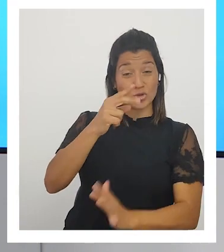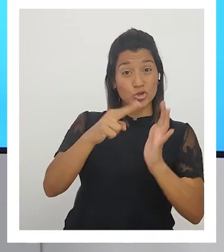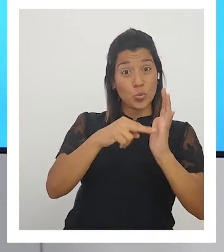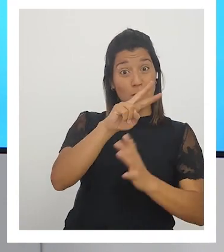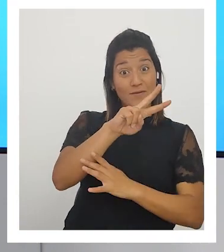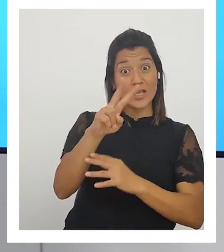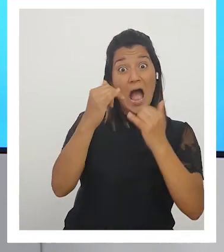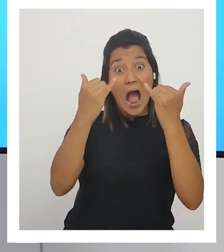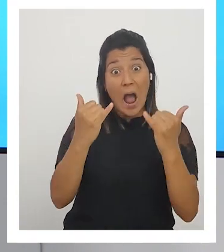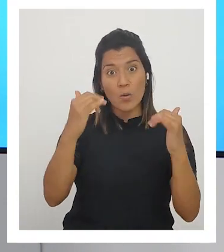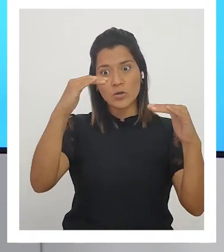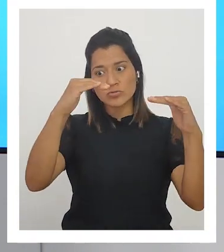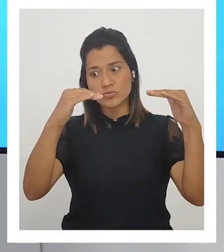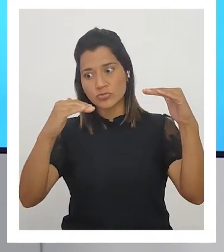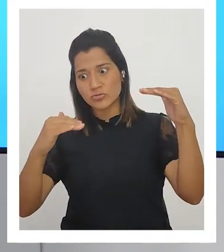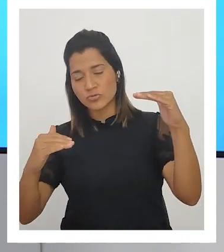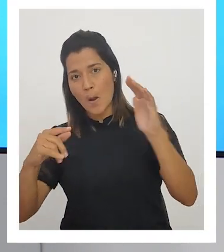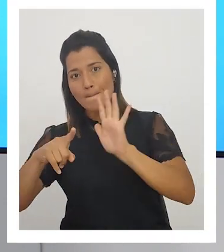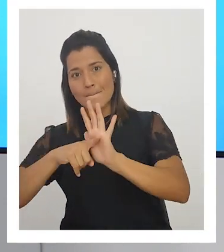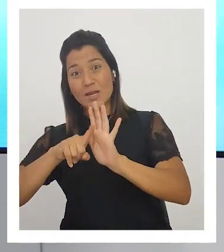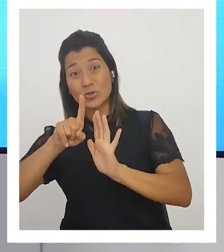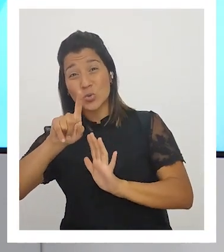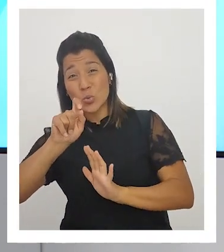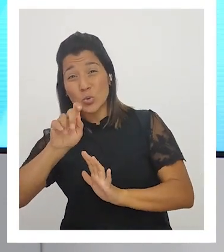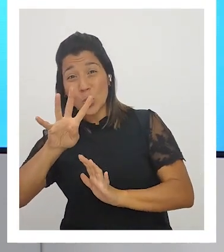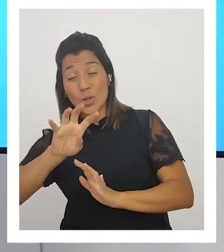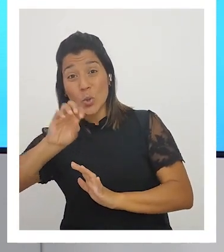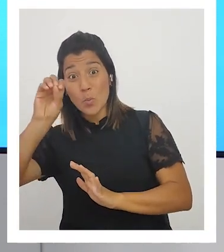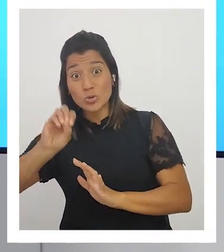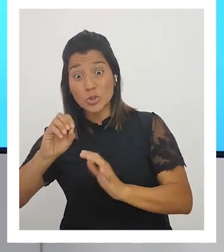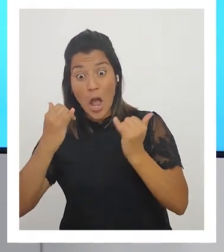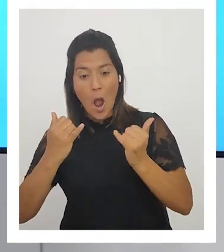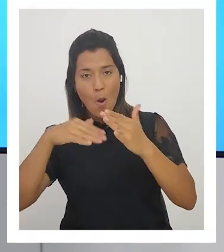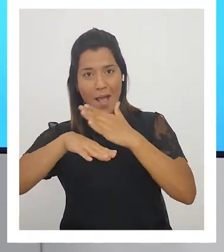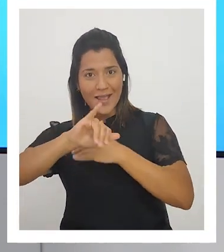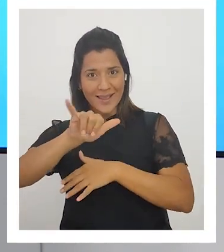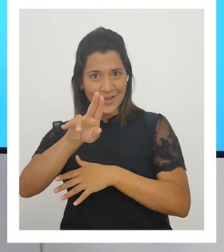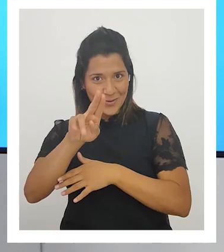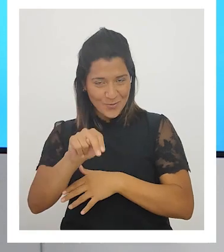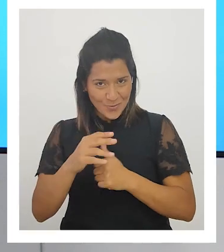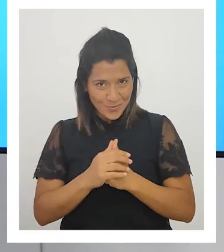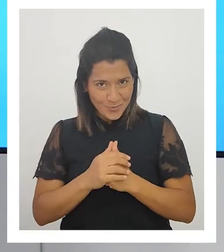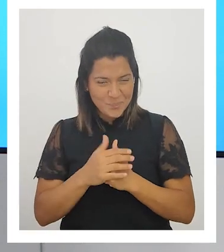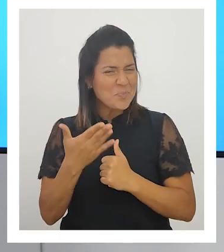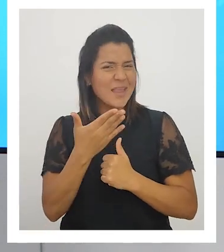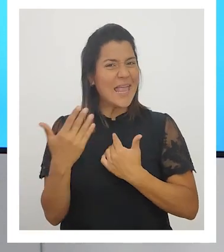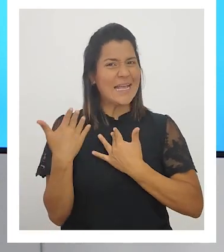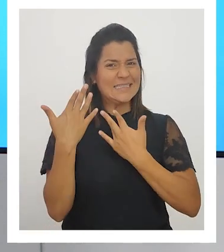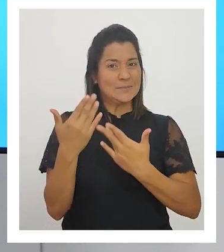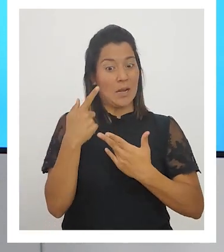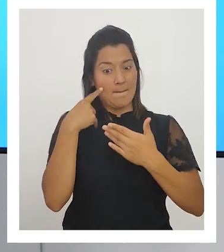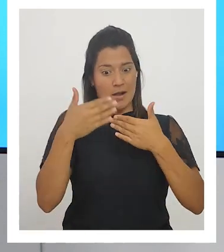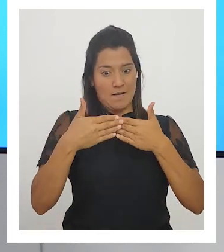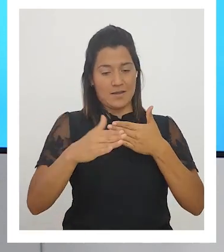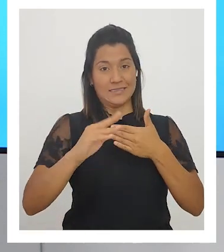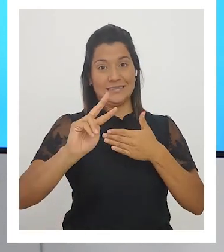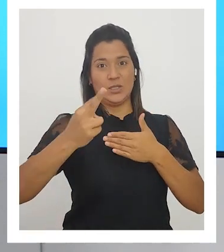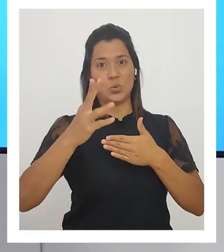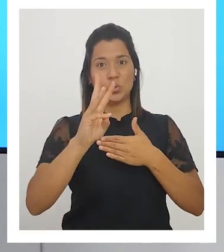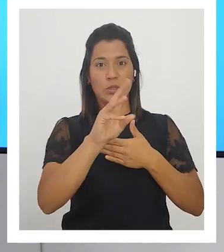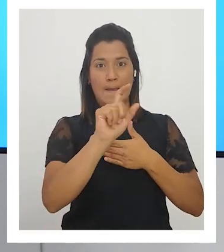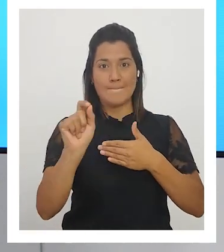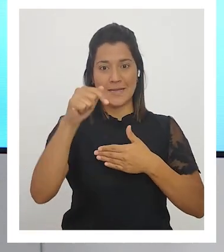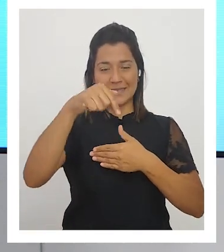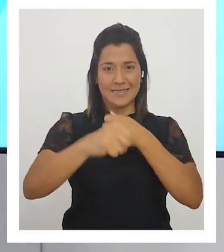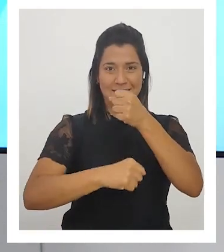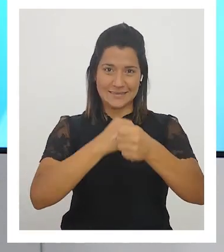menos 1,4% en este mes de junio. ¿Qué proyecciones se tienen para este segundo semestre del año?